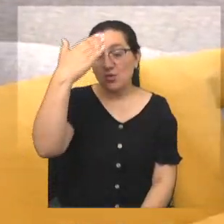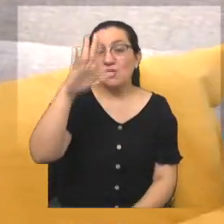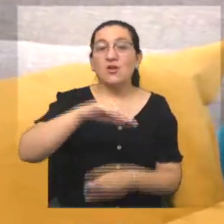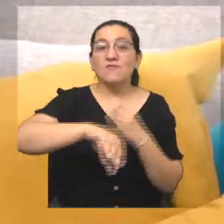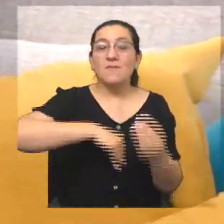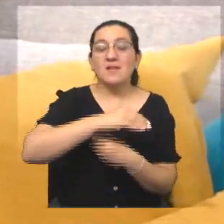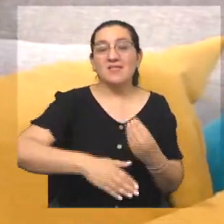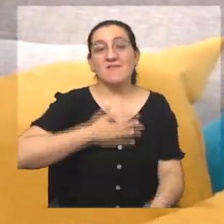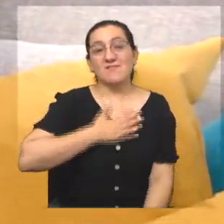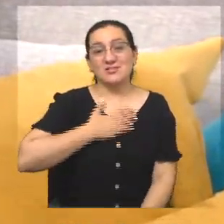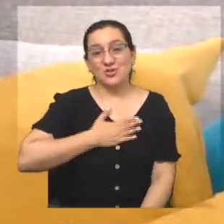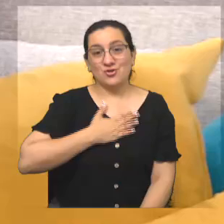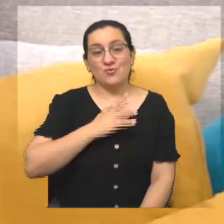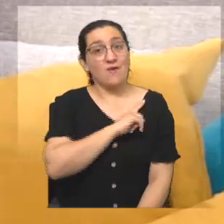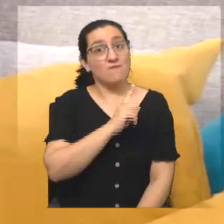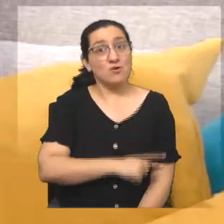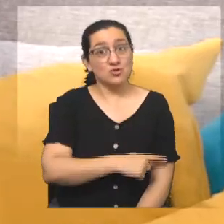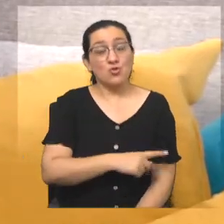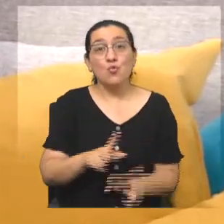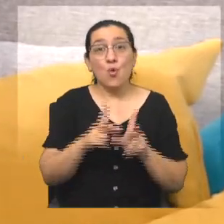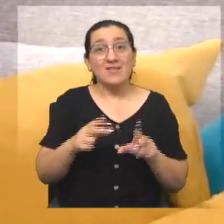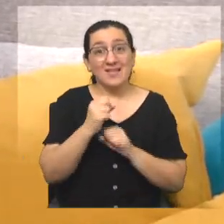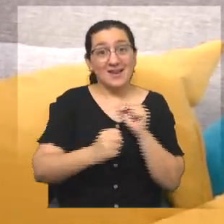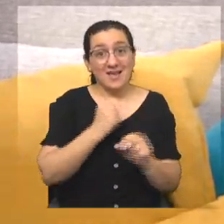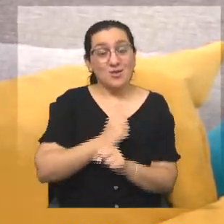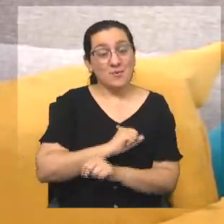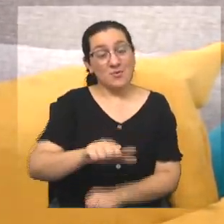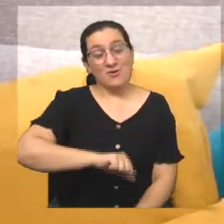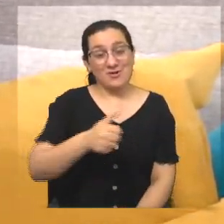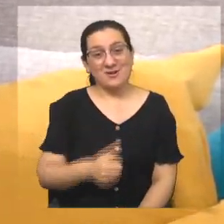familia de Defensor ahí, que sí, gran esfuerzo de todo el año para poder... Hermoso, el hermoso. Campeonato ahí. Ah, claro, porque ya terminó.